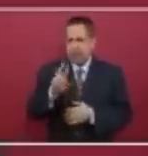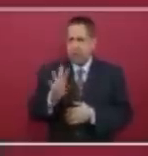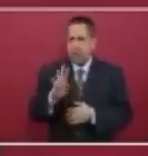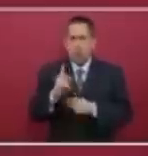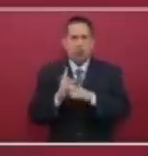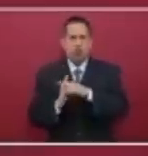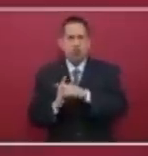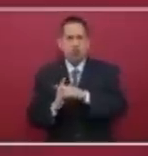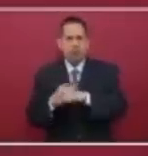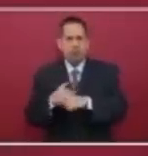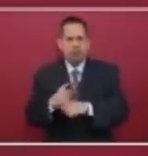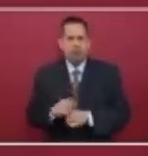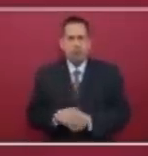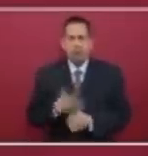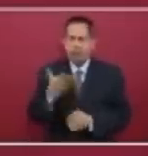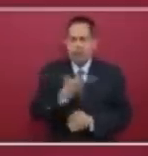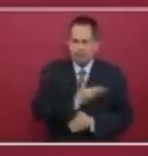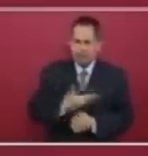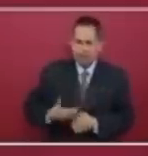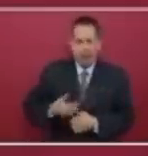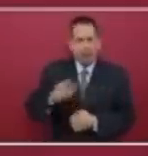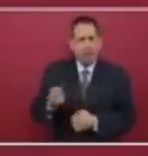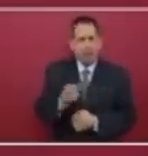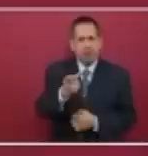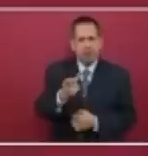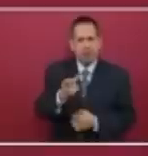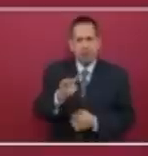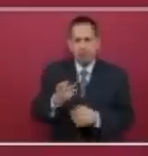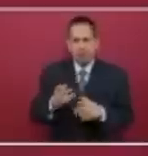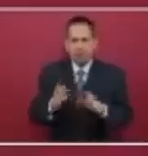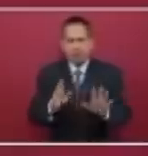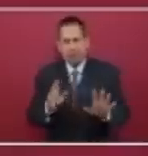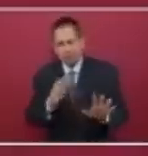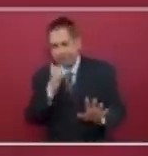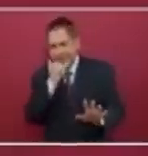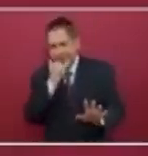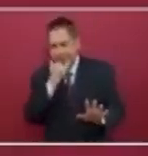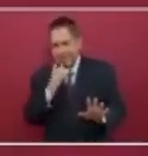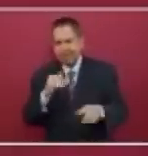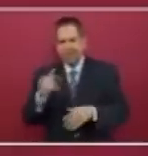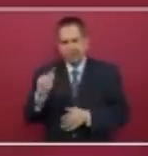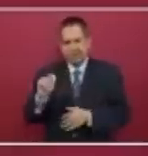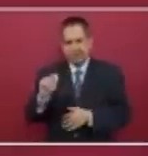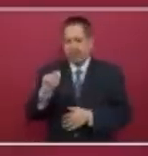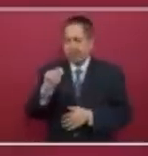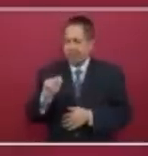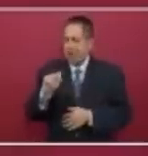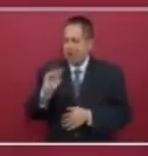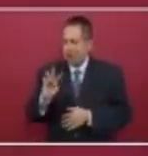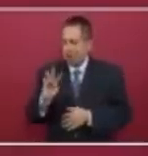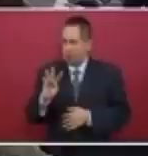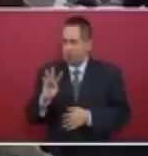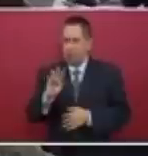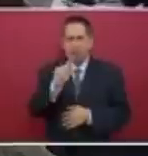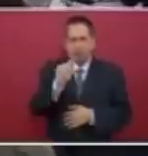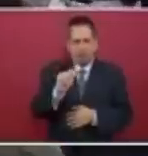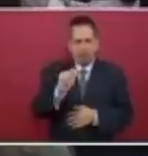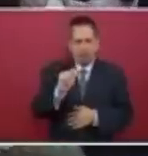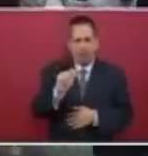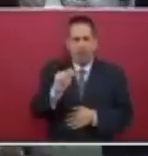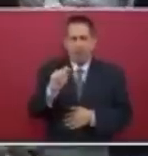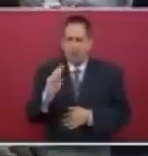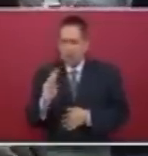positivo presidente esta pregunta le hago porque no esté t 4 positivo transformación